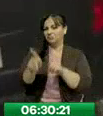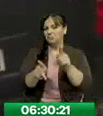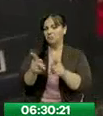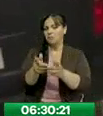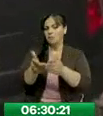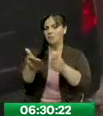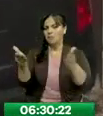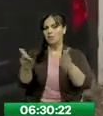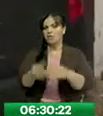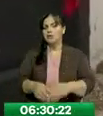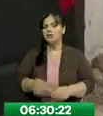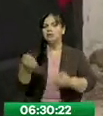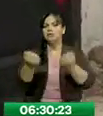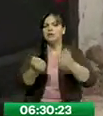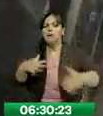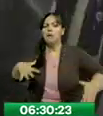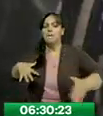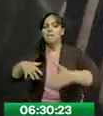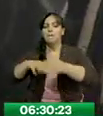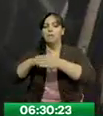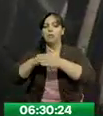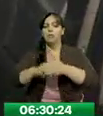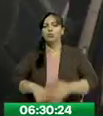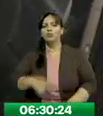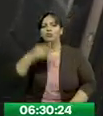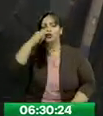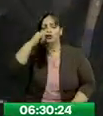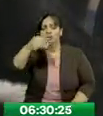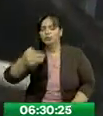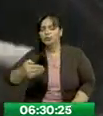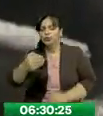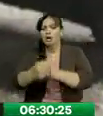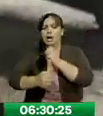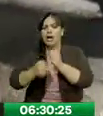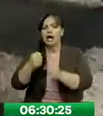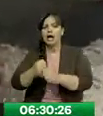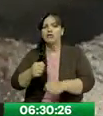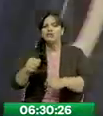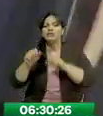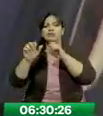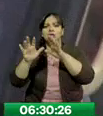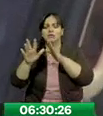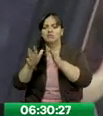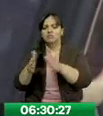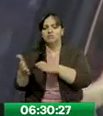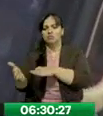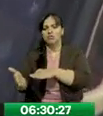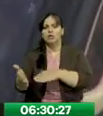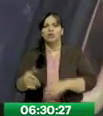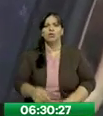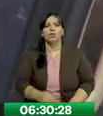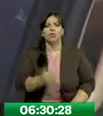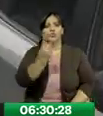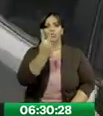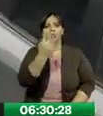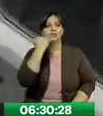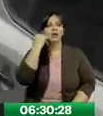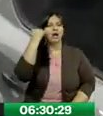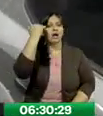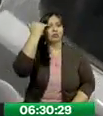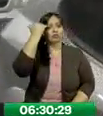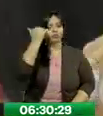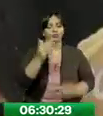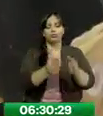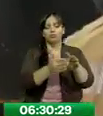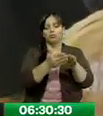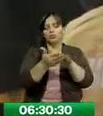entre ellas un niño de 10 años. Y es una curva, a veces el exceso de velocidad puede ser, también se puede ser que se hayan